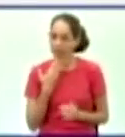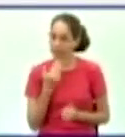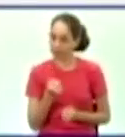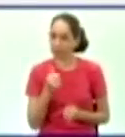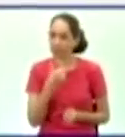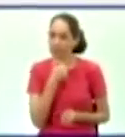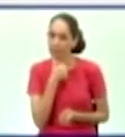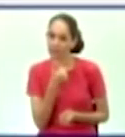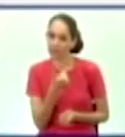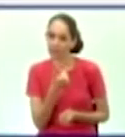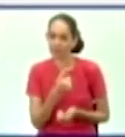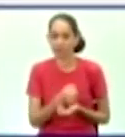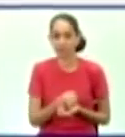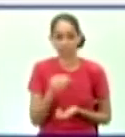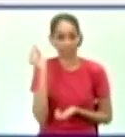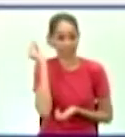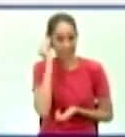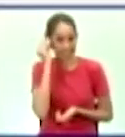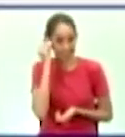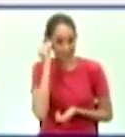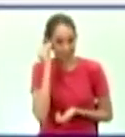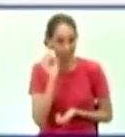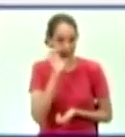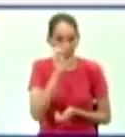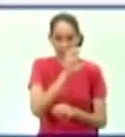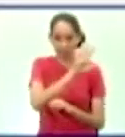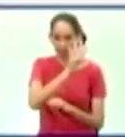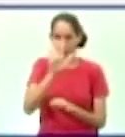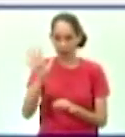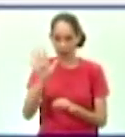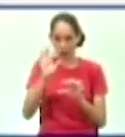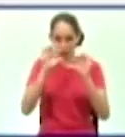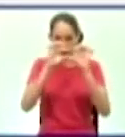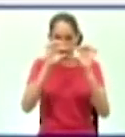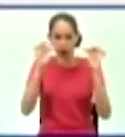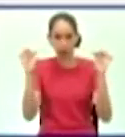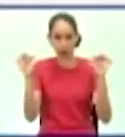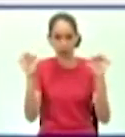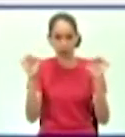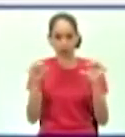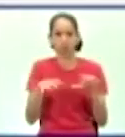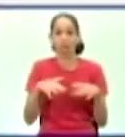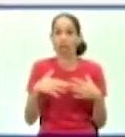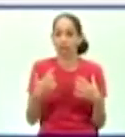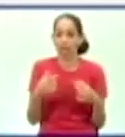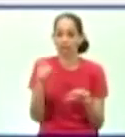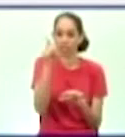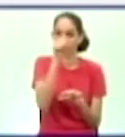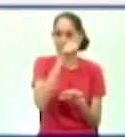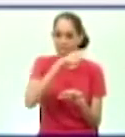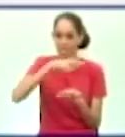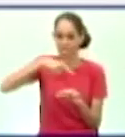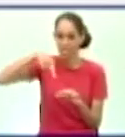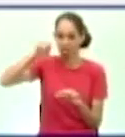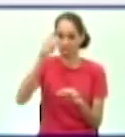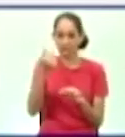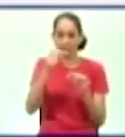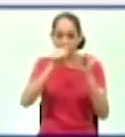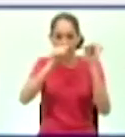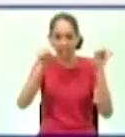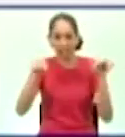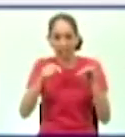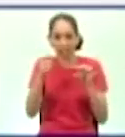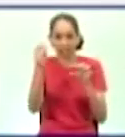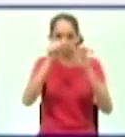o aprendiste la ecuación que te permite el cálculo del área del círculo. Copia bien las páginas donde